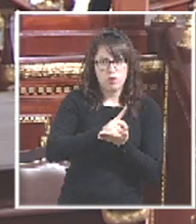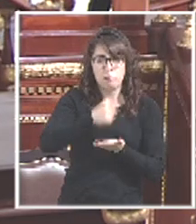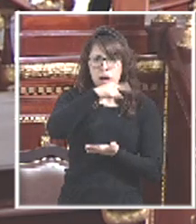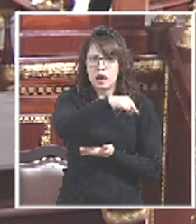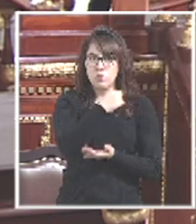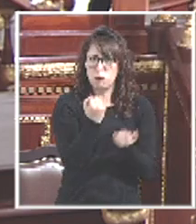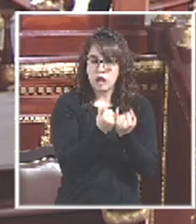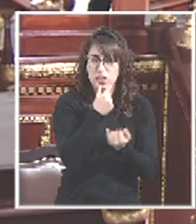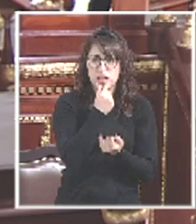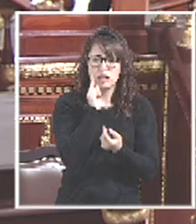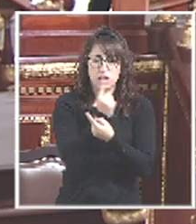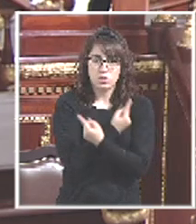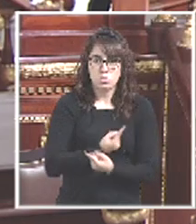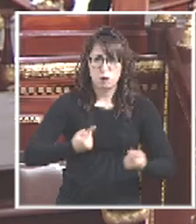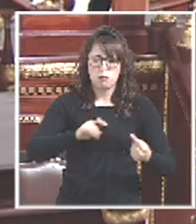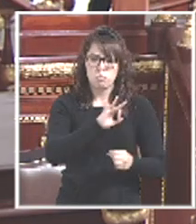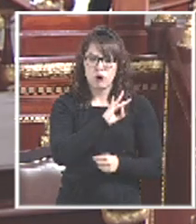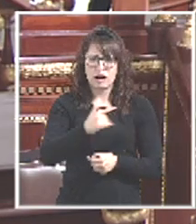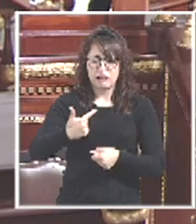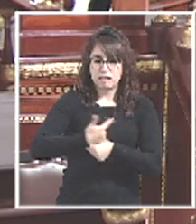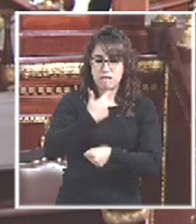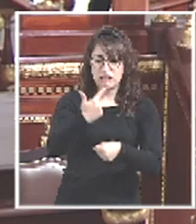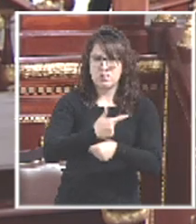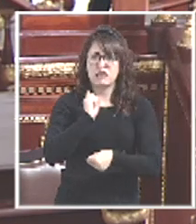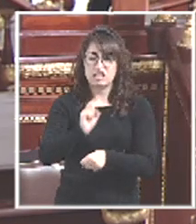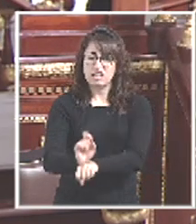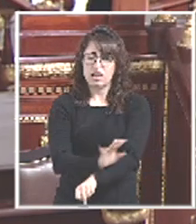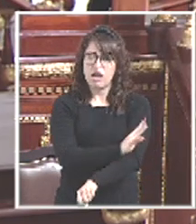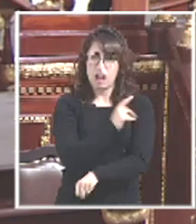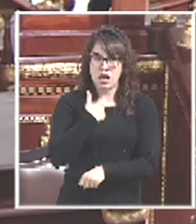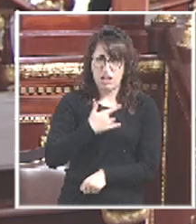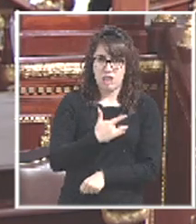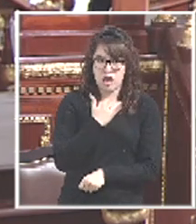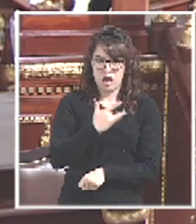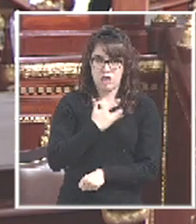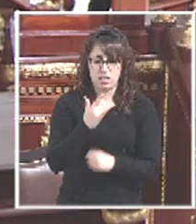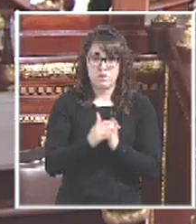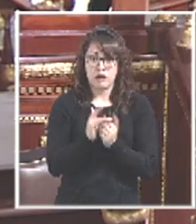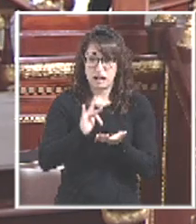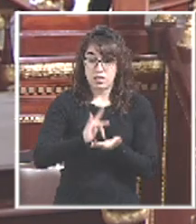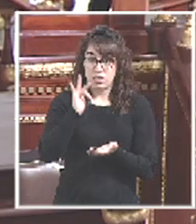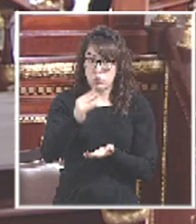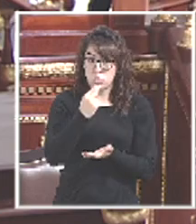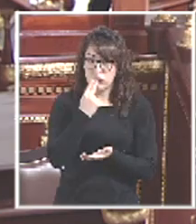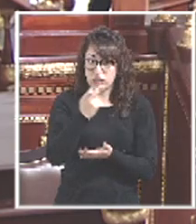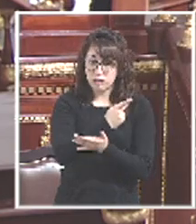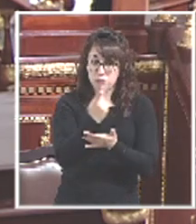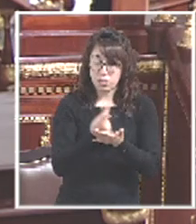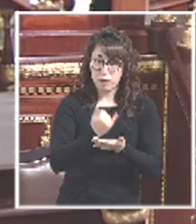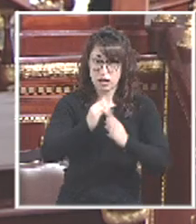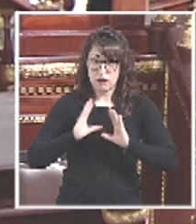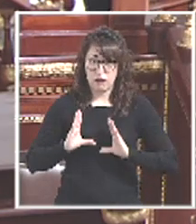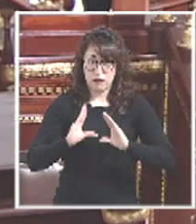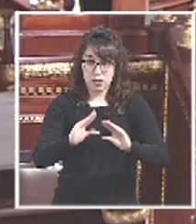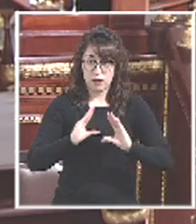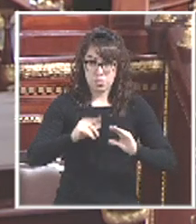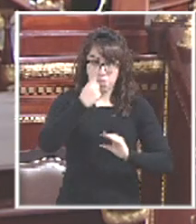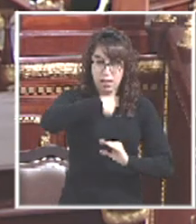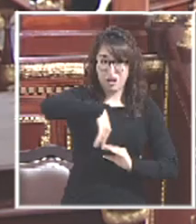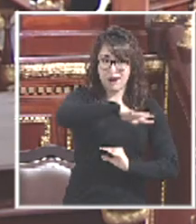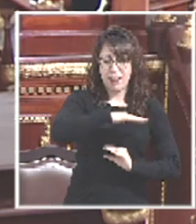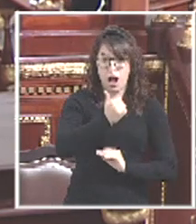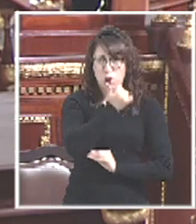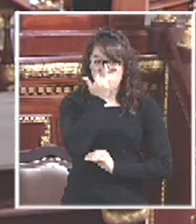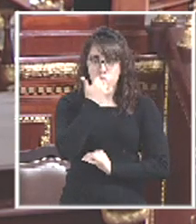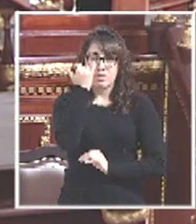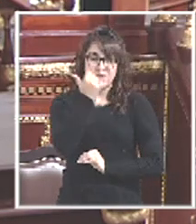y adolescentes prevenir los conflictos y la violencia. Con estos programas y capacitaciones se estará